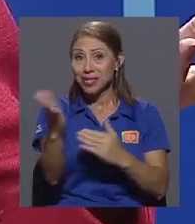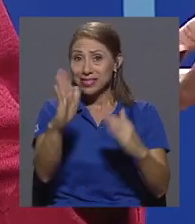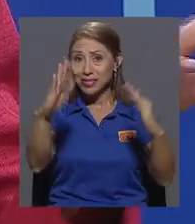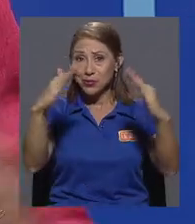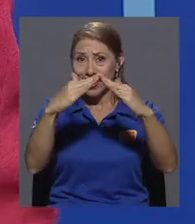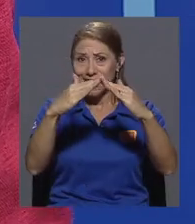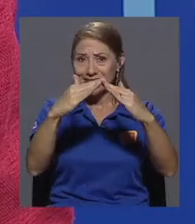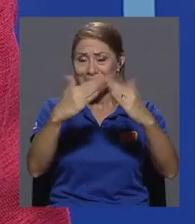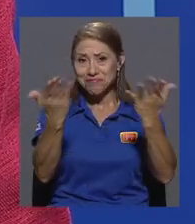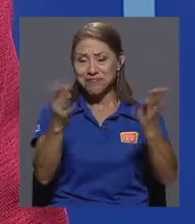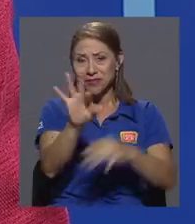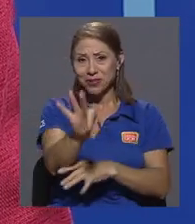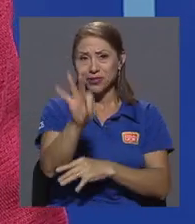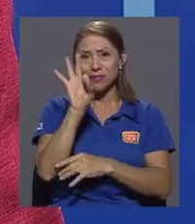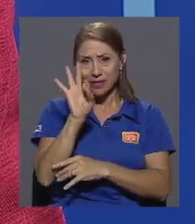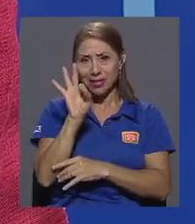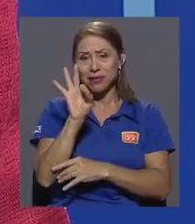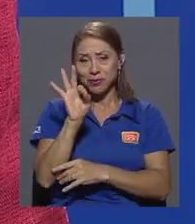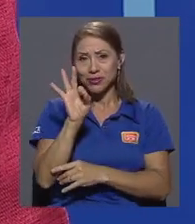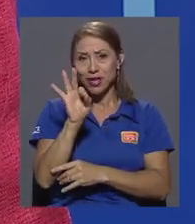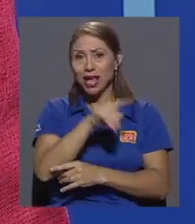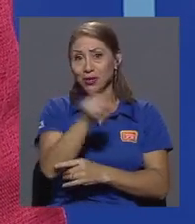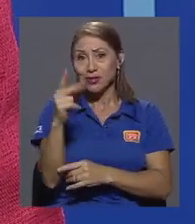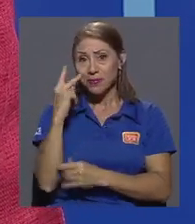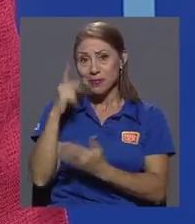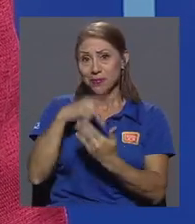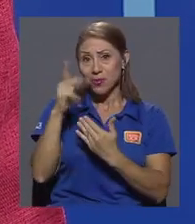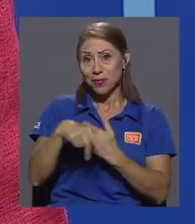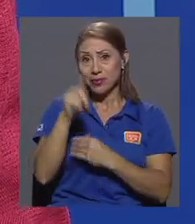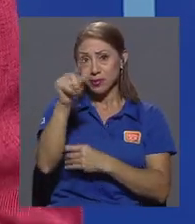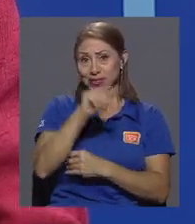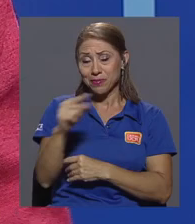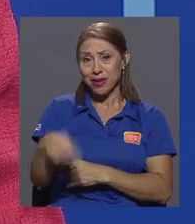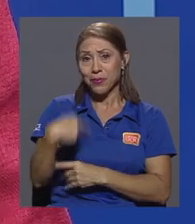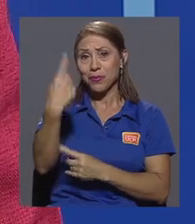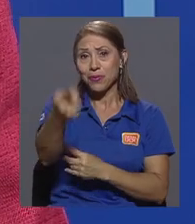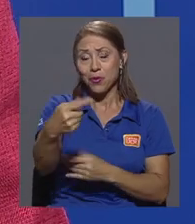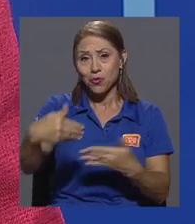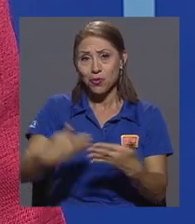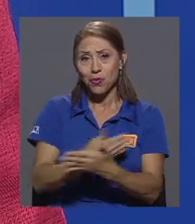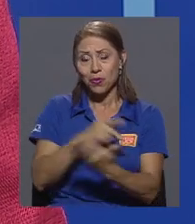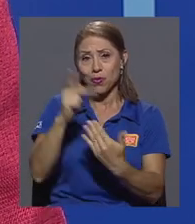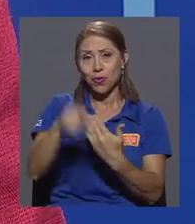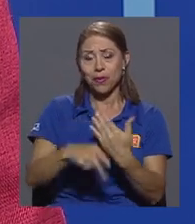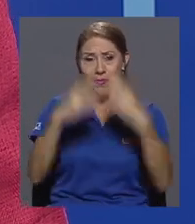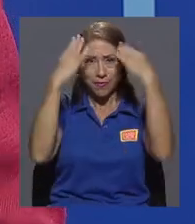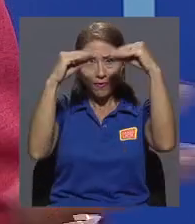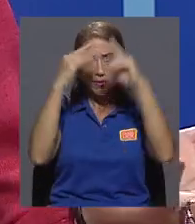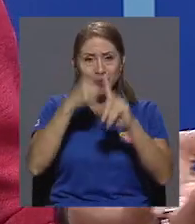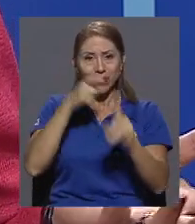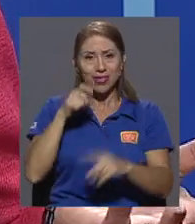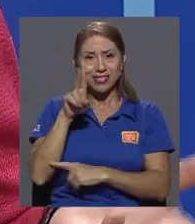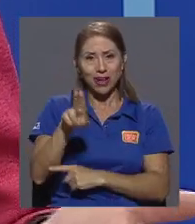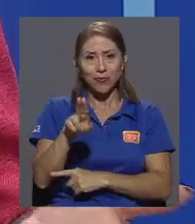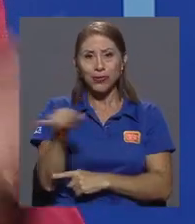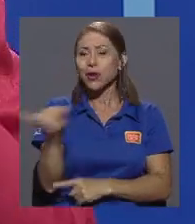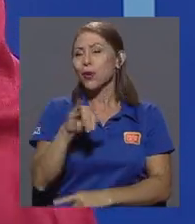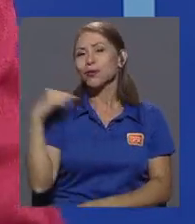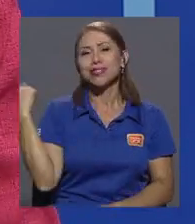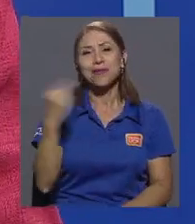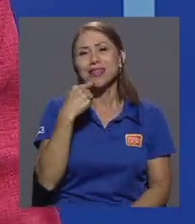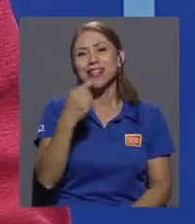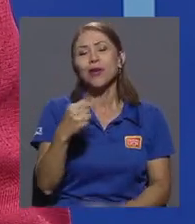bueno los invitamos entonces a que nos sintonicen a la vuelta de una semana en una nueva edición de su informativo desde la uv y como les digo siempre